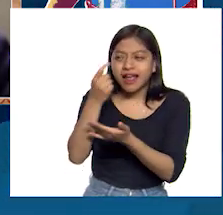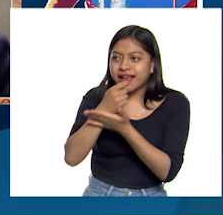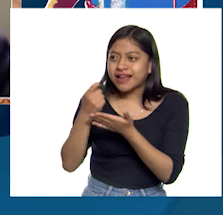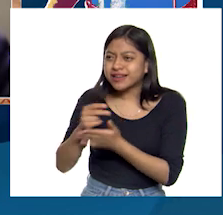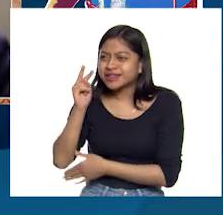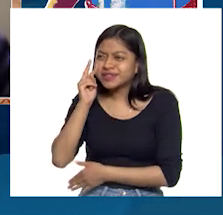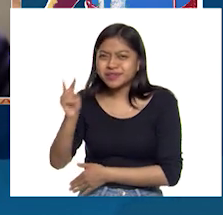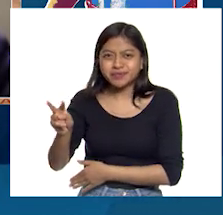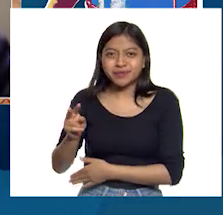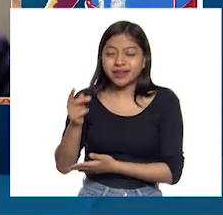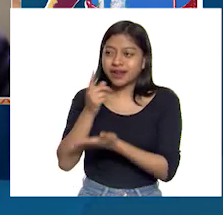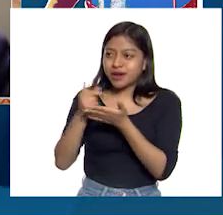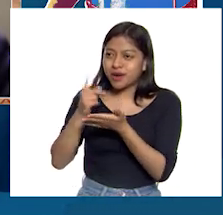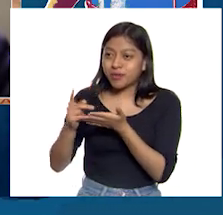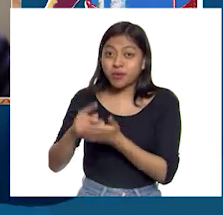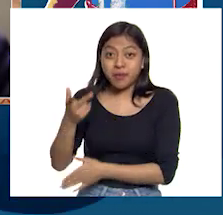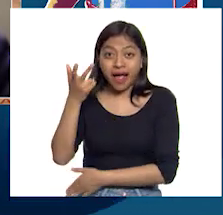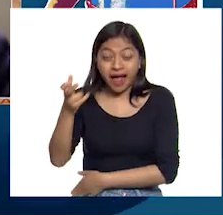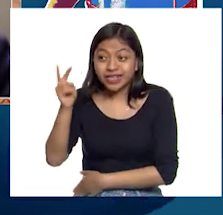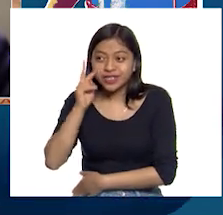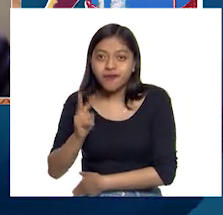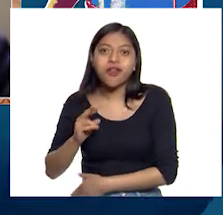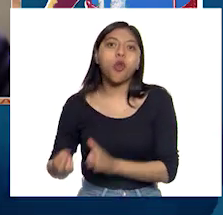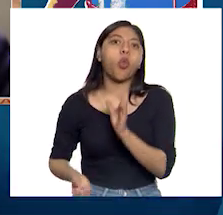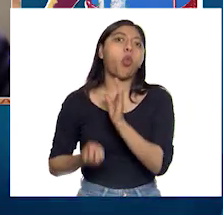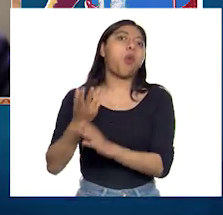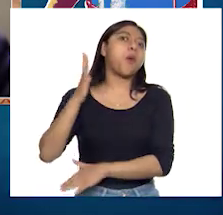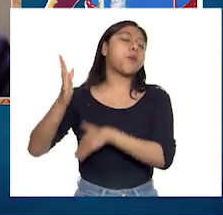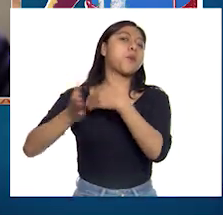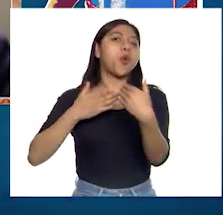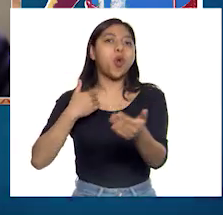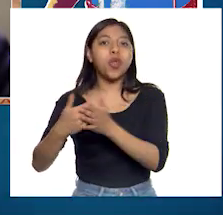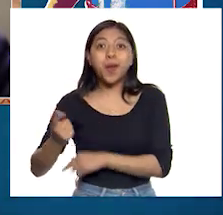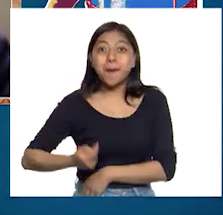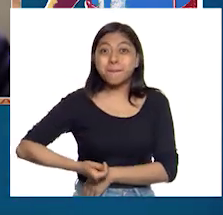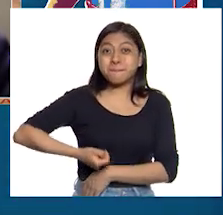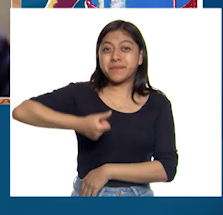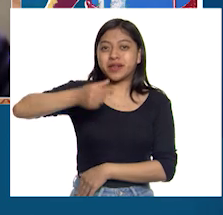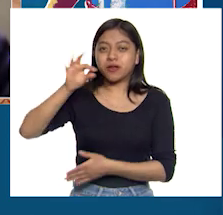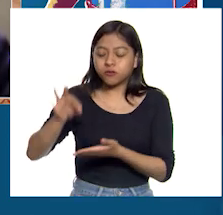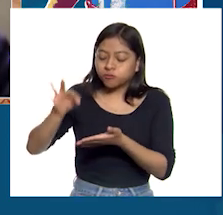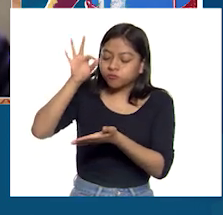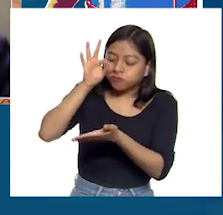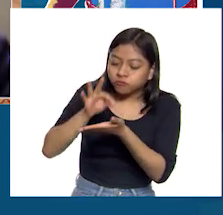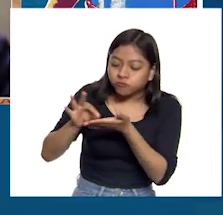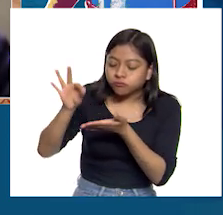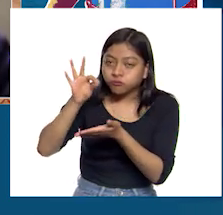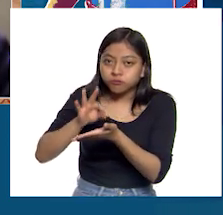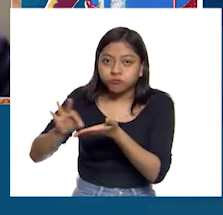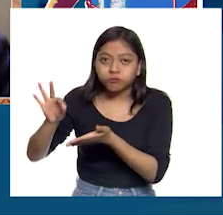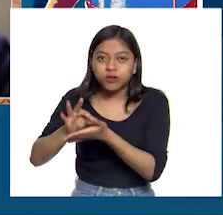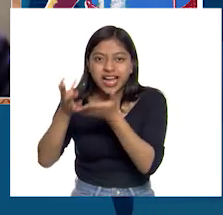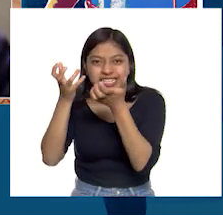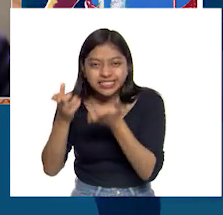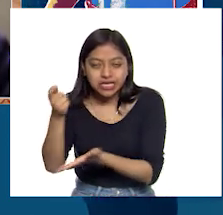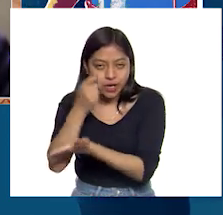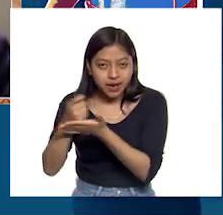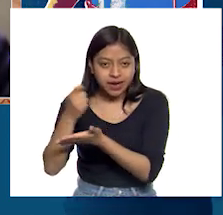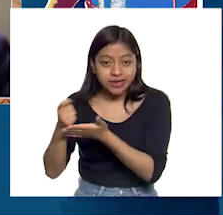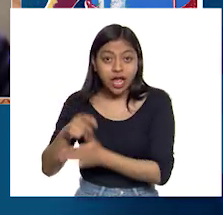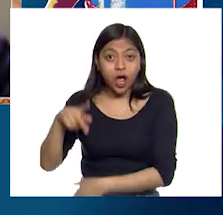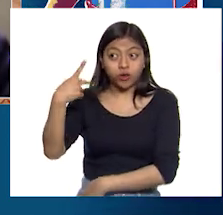viscosa. Eran la novedad absoluta aquel año en que por primera vez usábamos tintero, manguillo, secante. Los juguetes